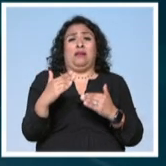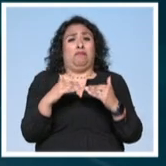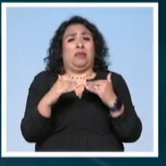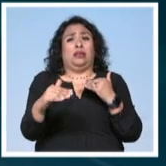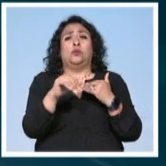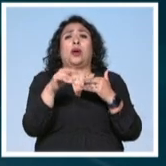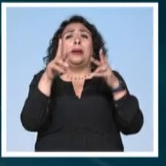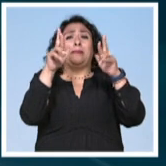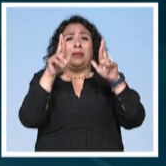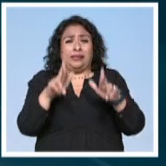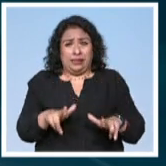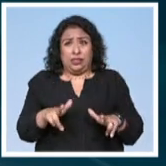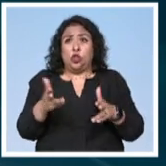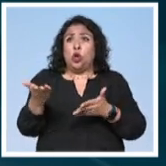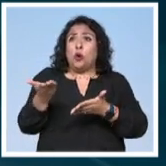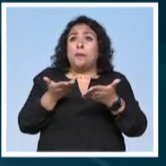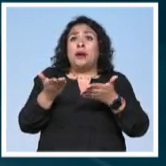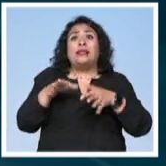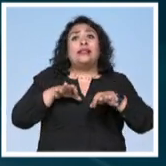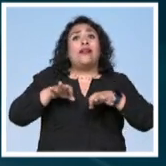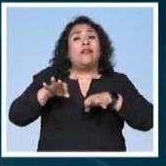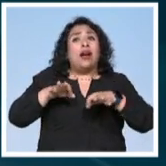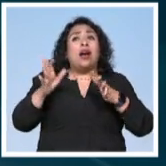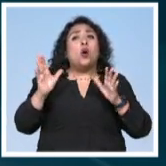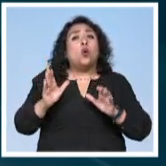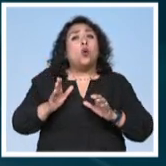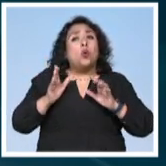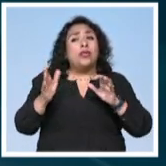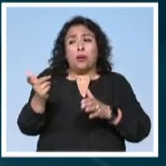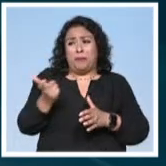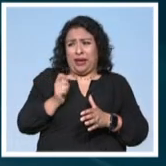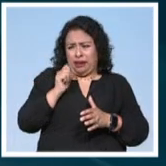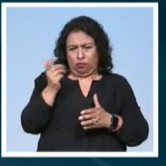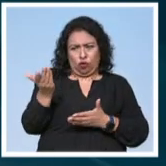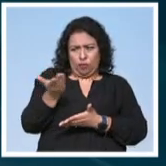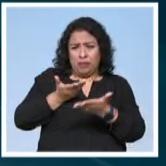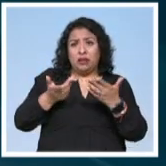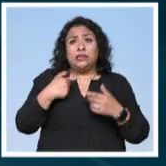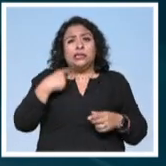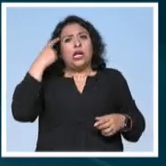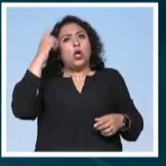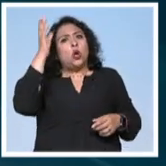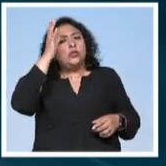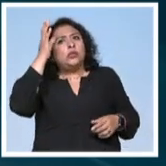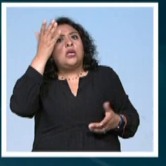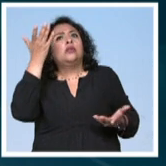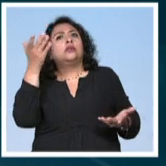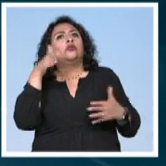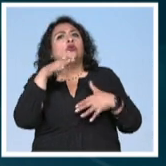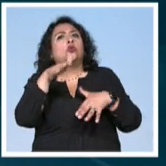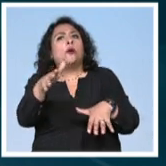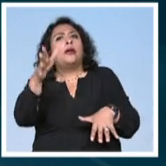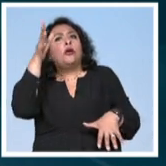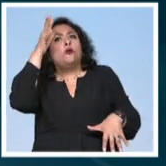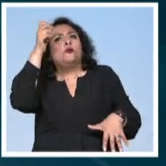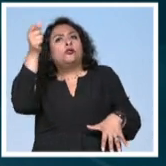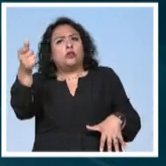en la representatividad, compartir el trabajo de cuidados no remunerados, concientizar acerca del concepto